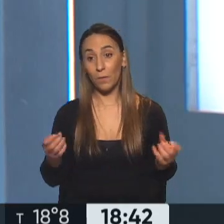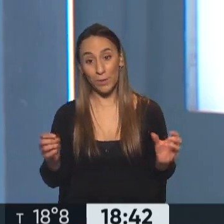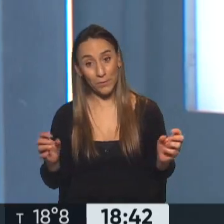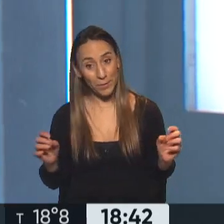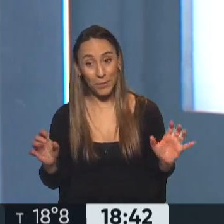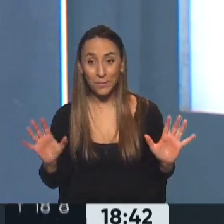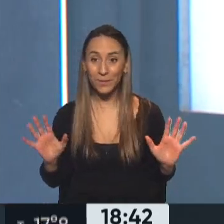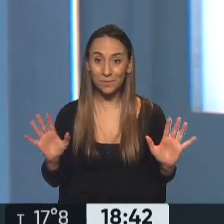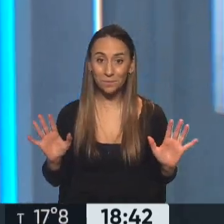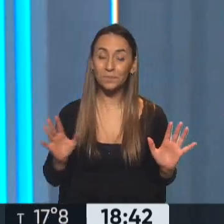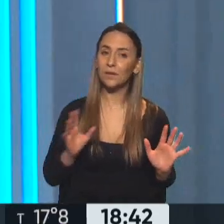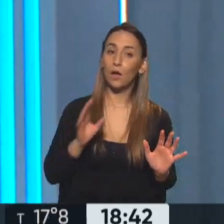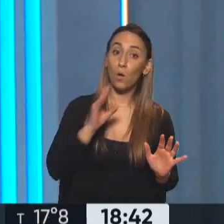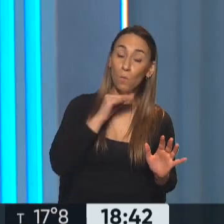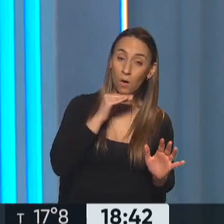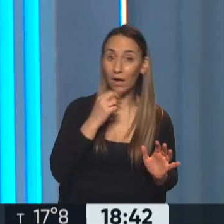Bueno.